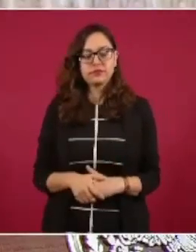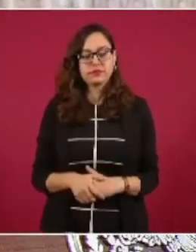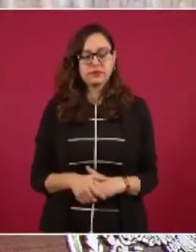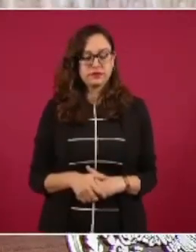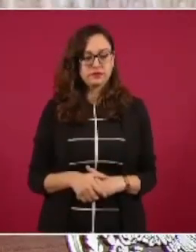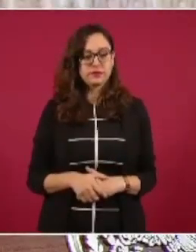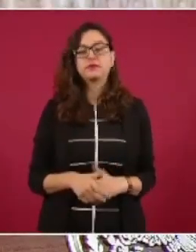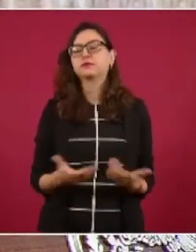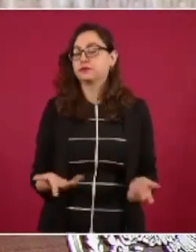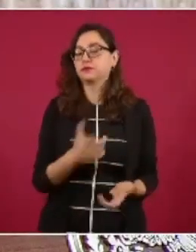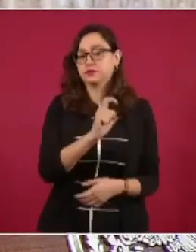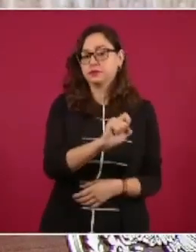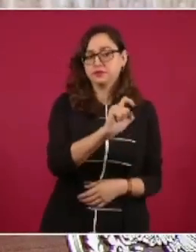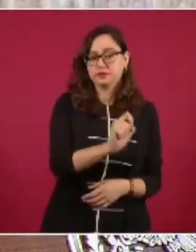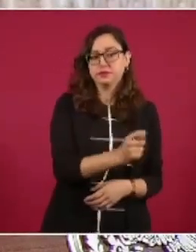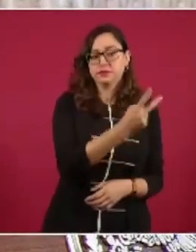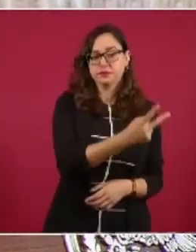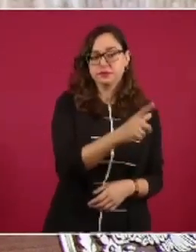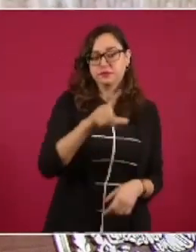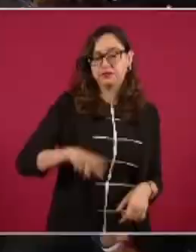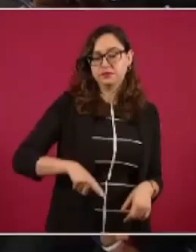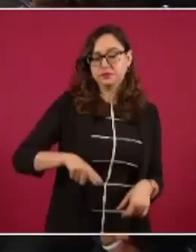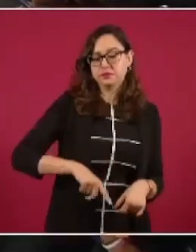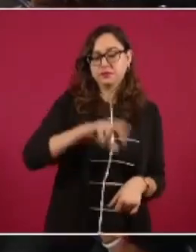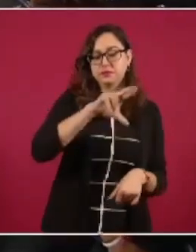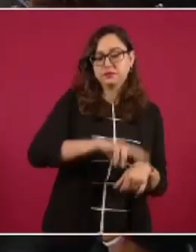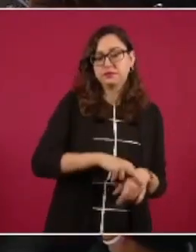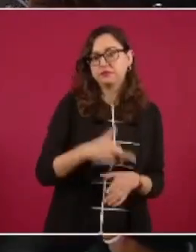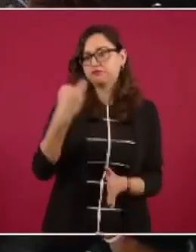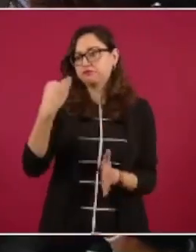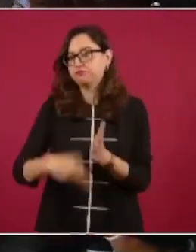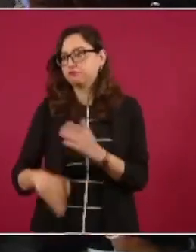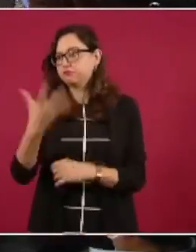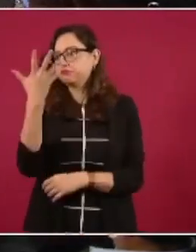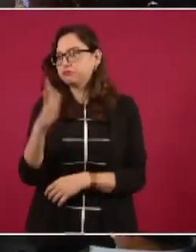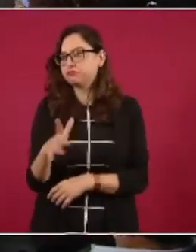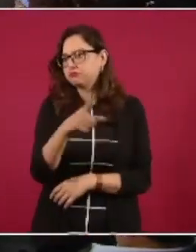22, entonces faltan 10.